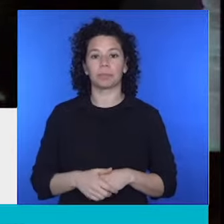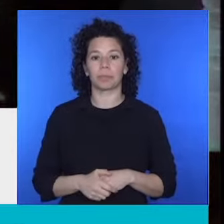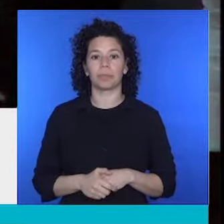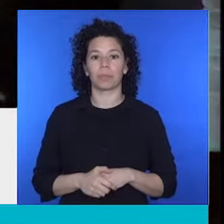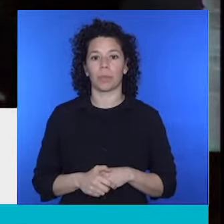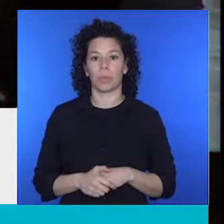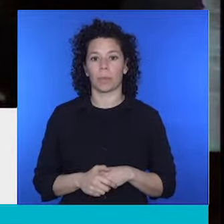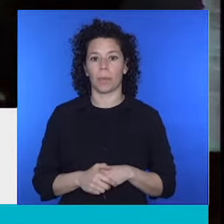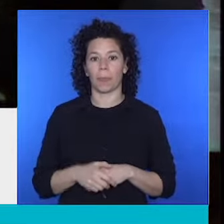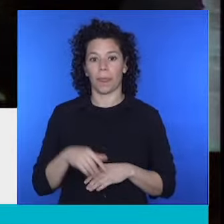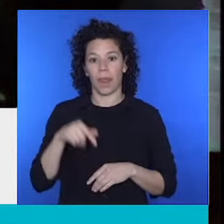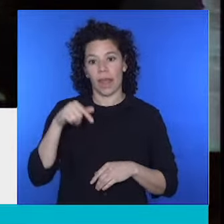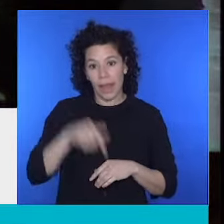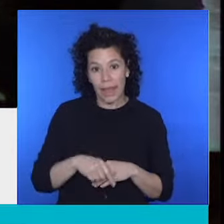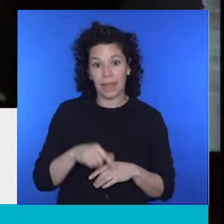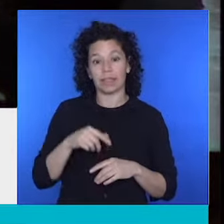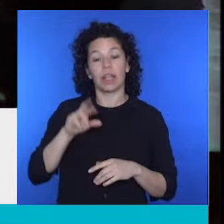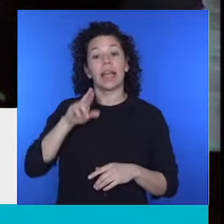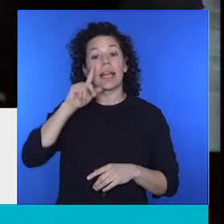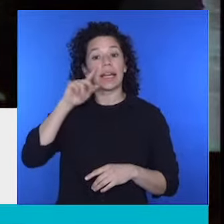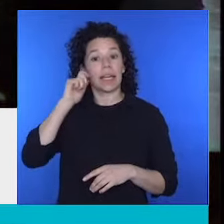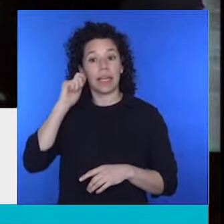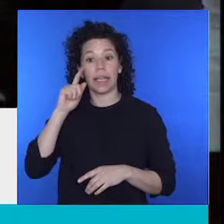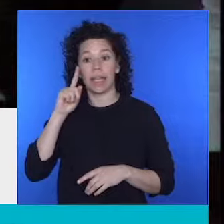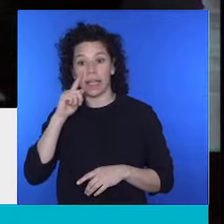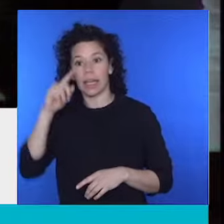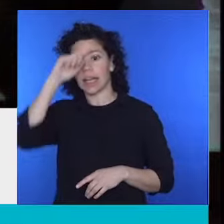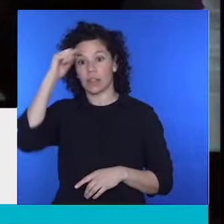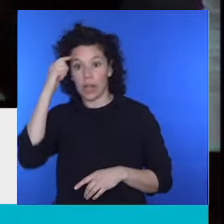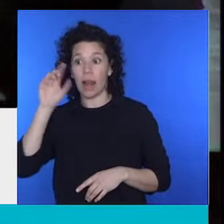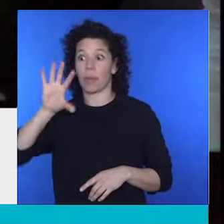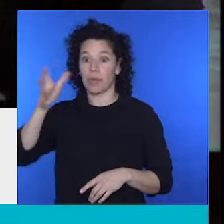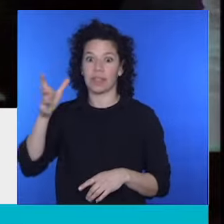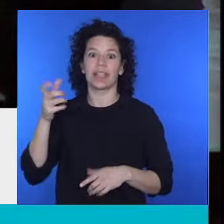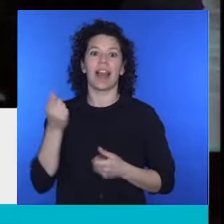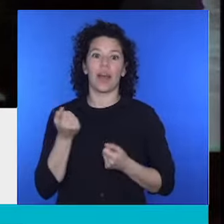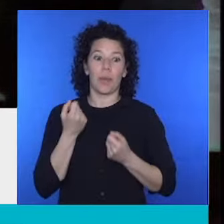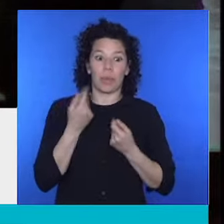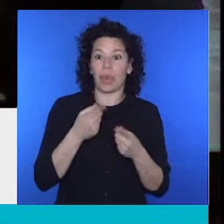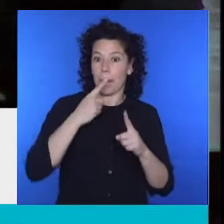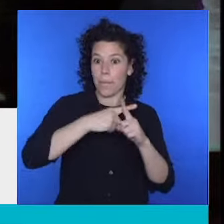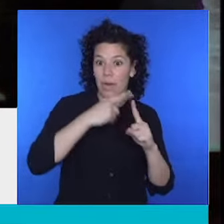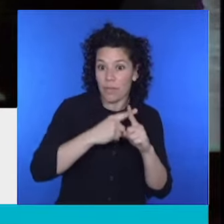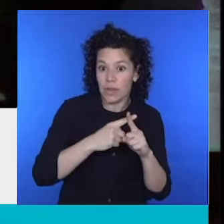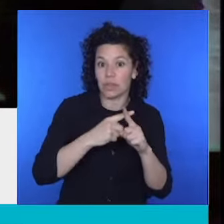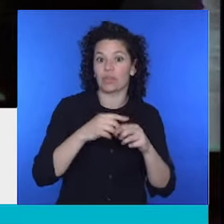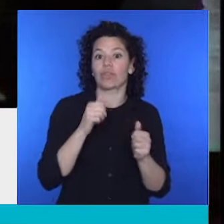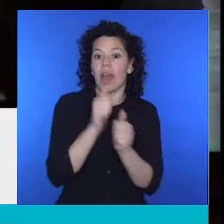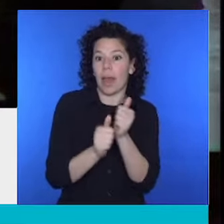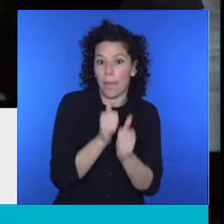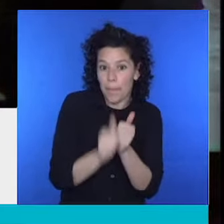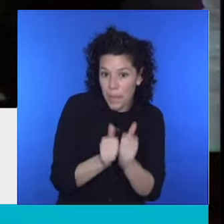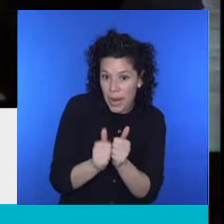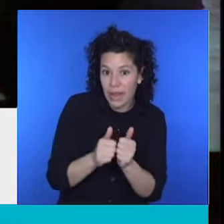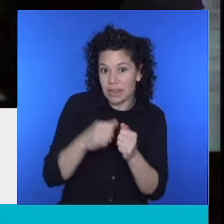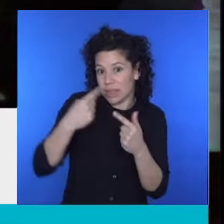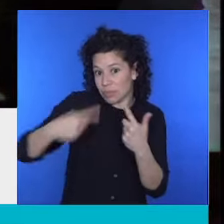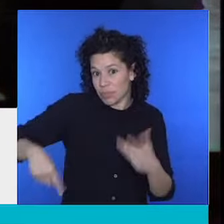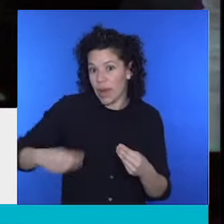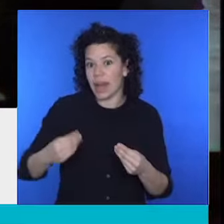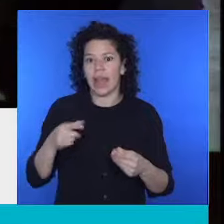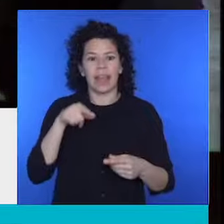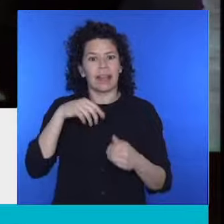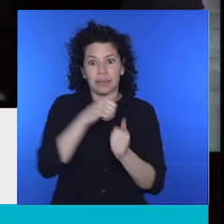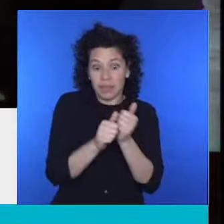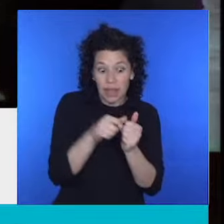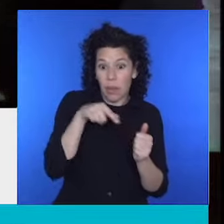provincial como el rigi a nivel nacional son los que benefician a empresas como donele que no tienen ningún problema en irse